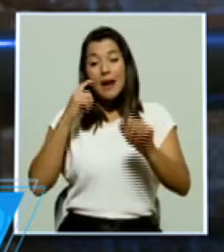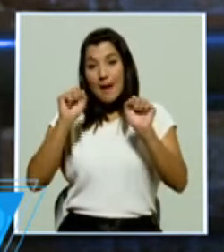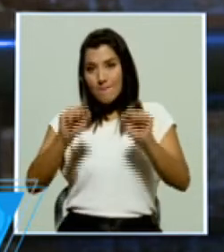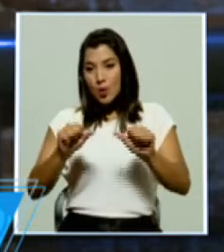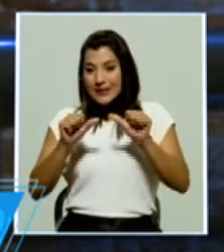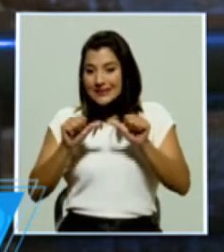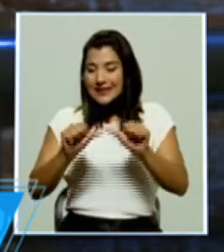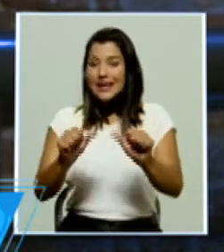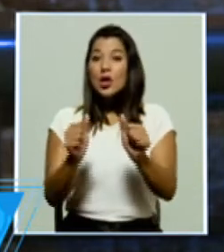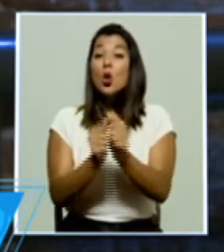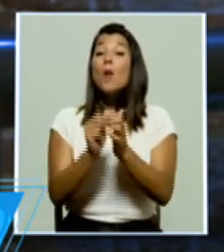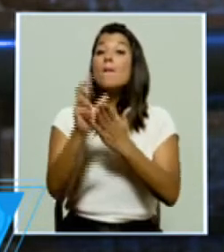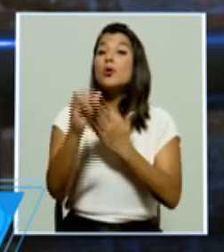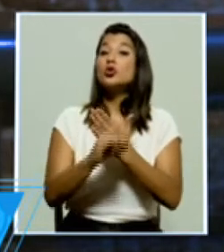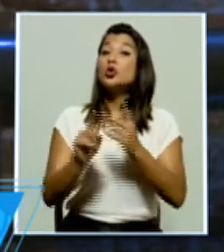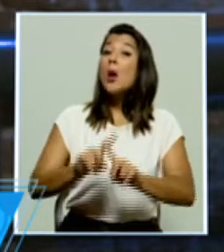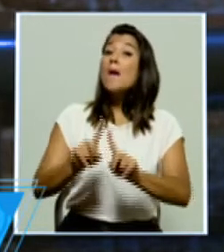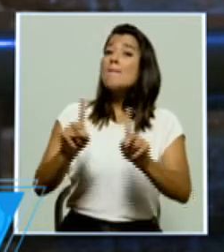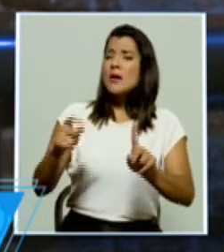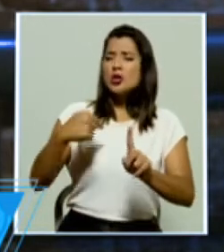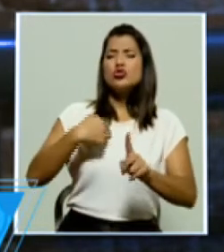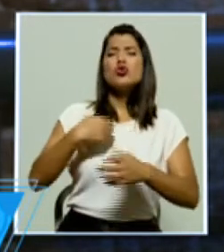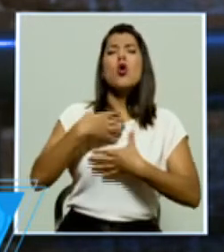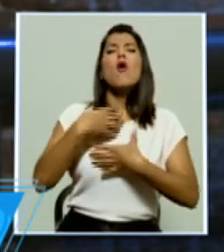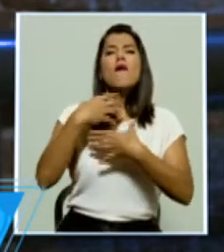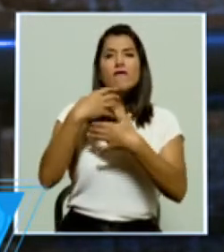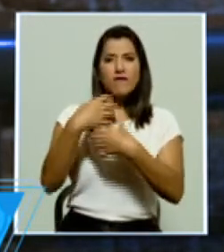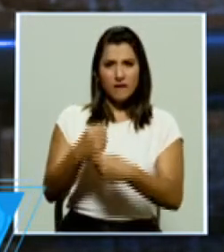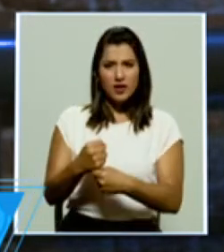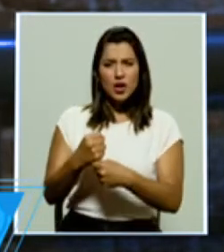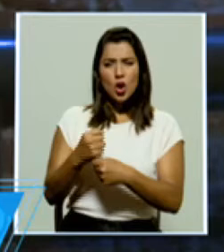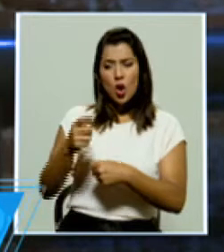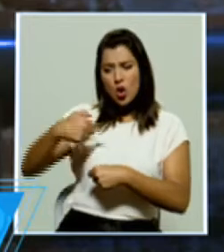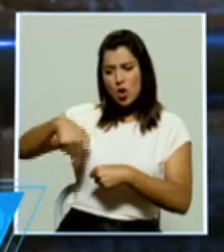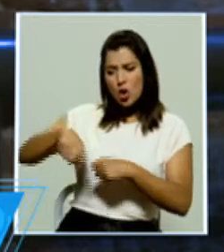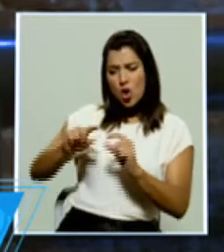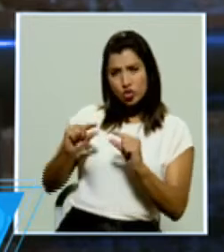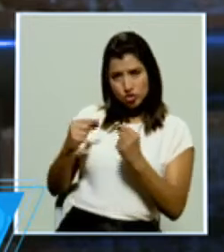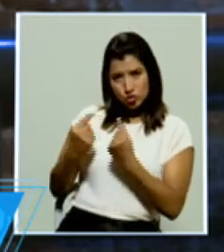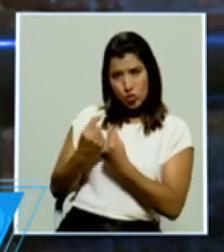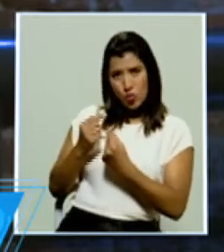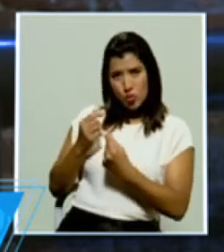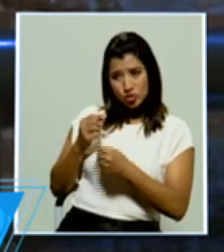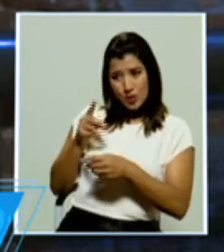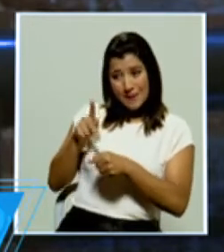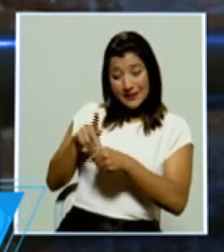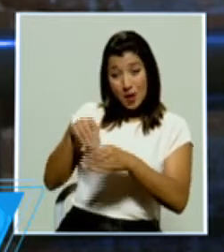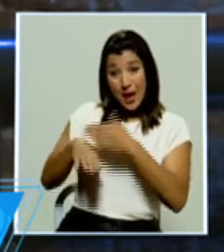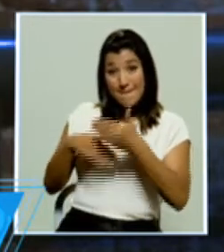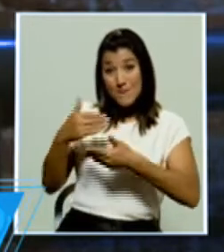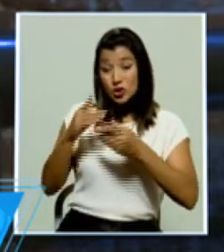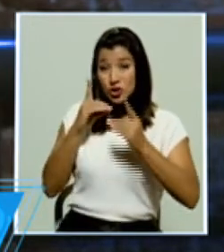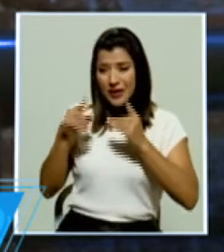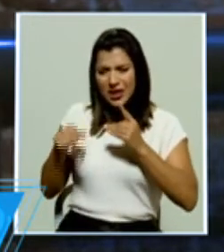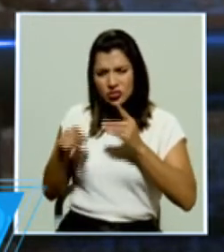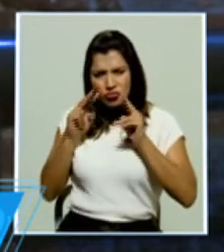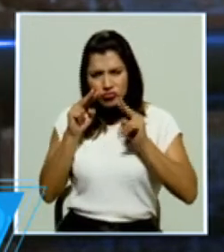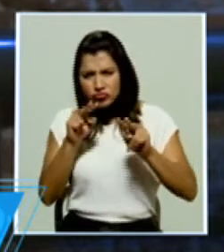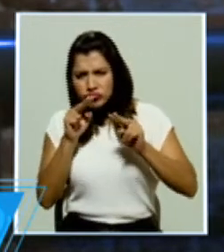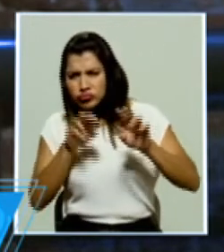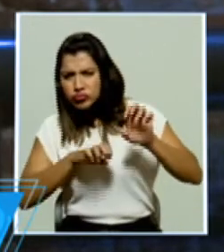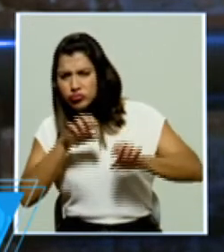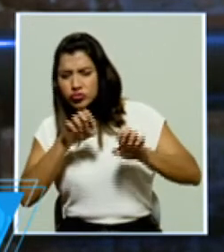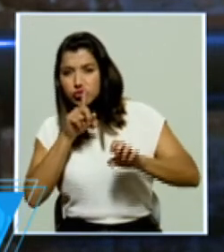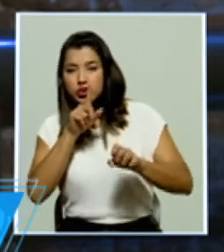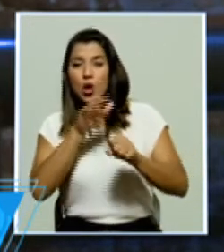estos proyectos. Pero yo confío plenamente en que los sectores van a estar detrás del seguimiento de que se cumpla la